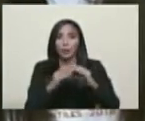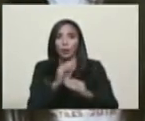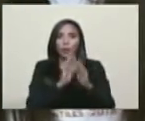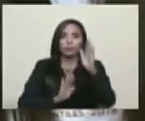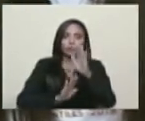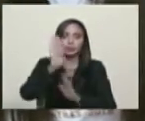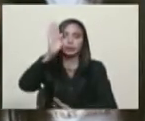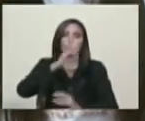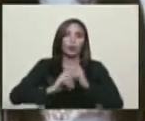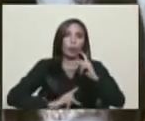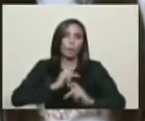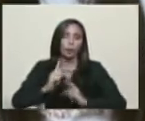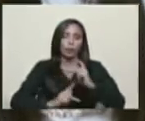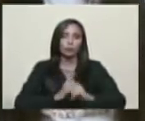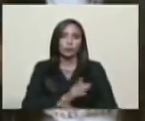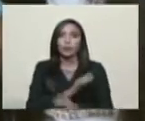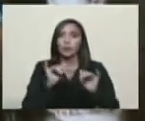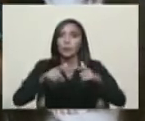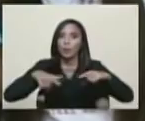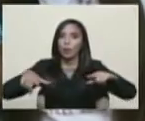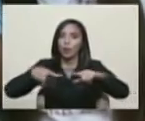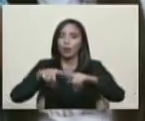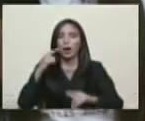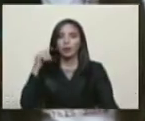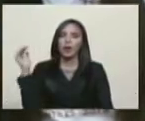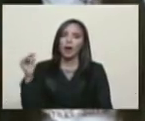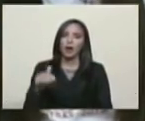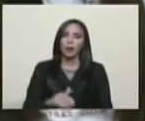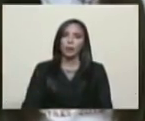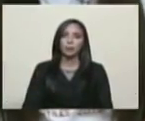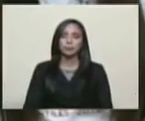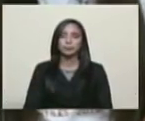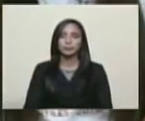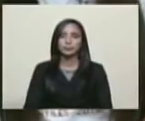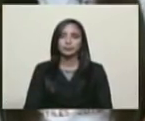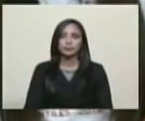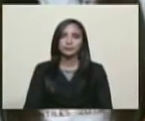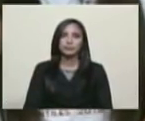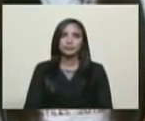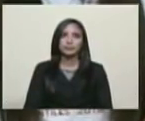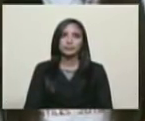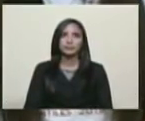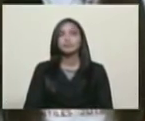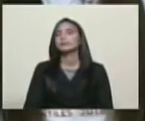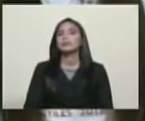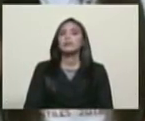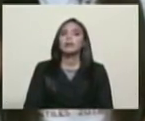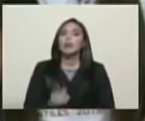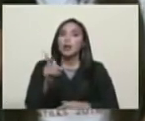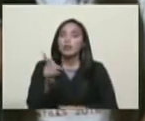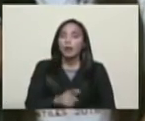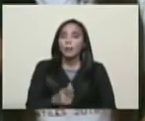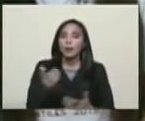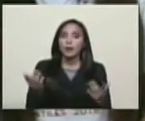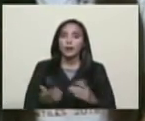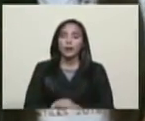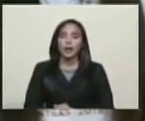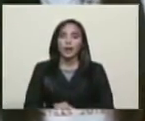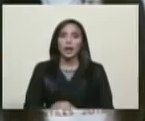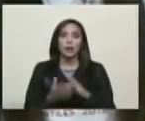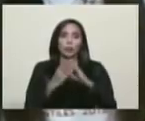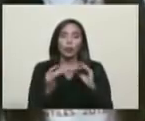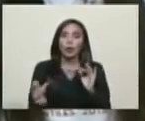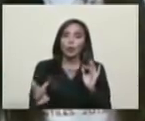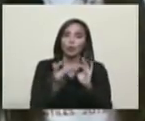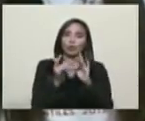la capacidad productiva de este centro Paula Correa. Asimismo, agradecer toda la vinculación